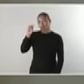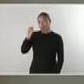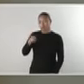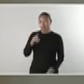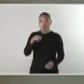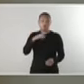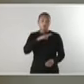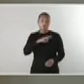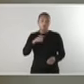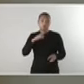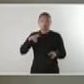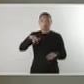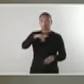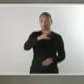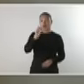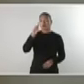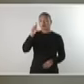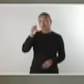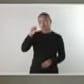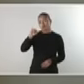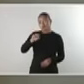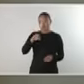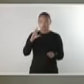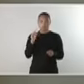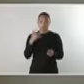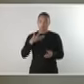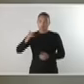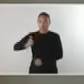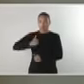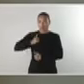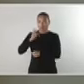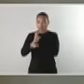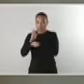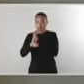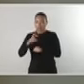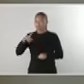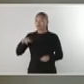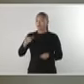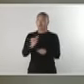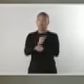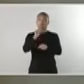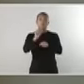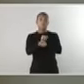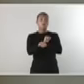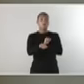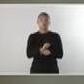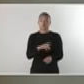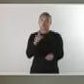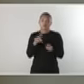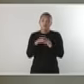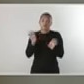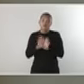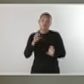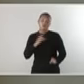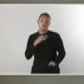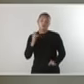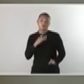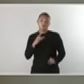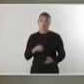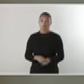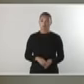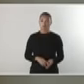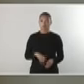sin escoltas sin camionetas blindadas va Estoy seguro que no camina ni media cuadra cuando luego luego se suben a su camioneta